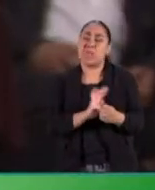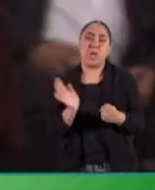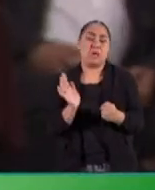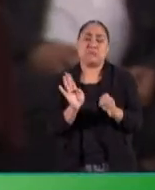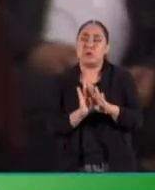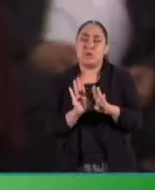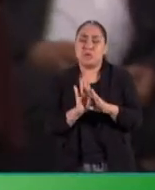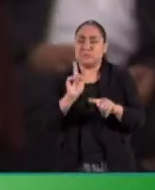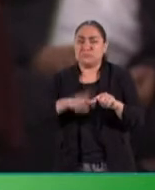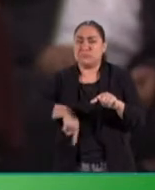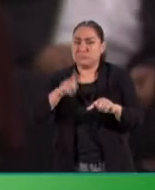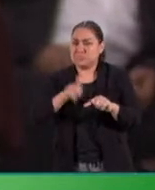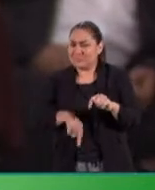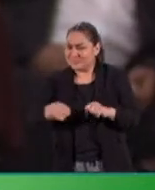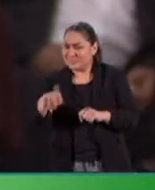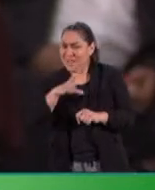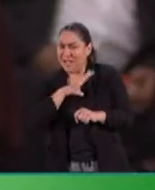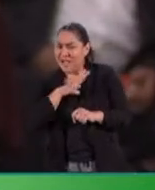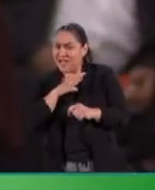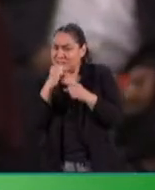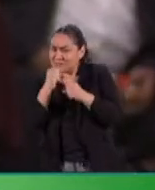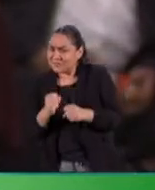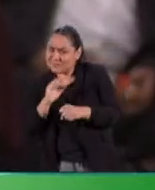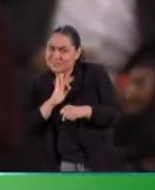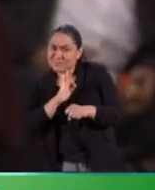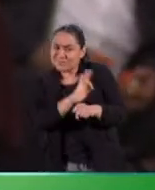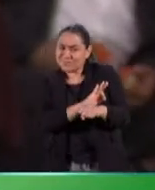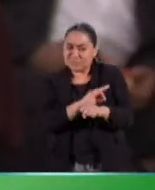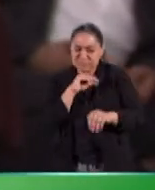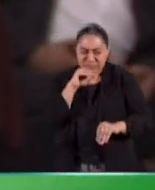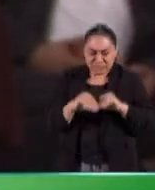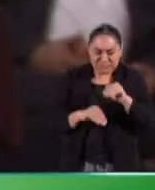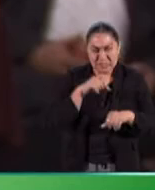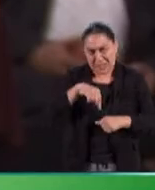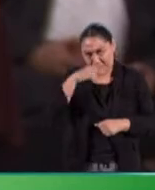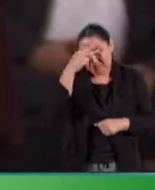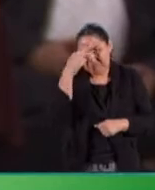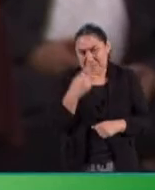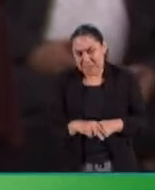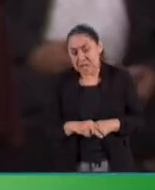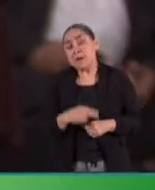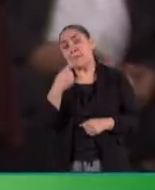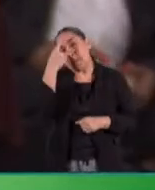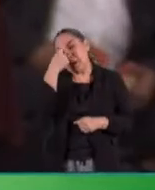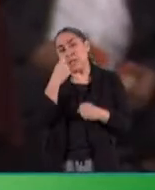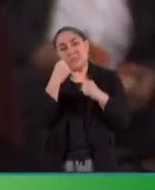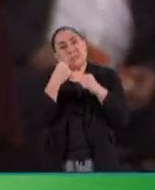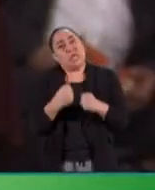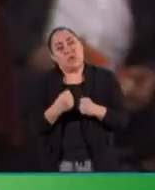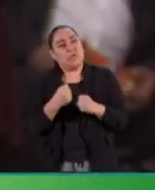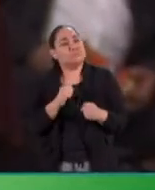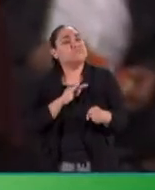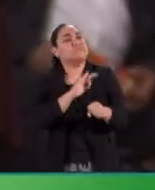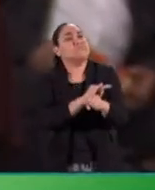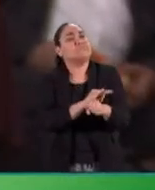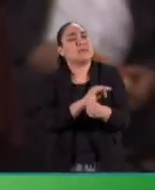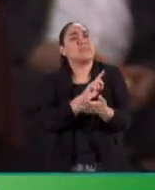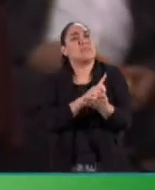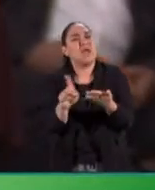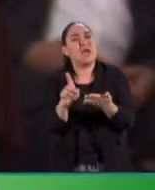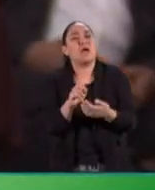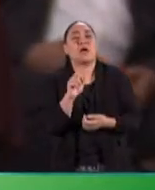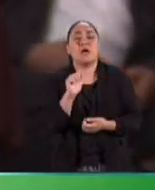mecanismos más innovadores y protectores que se ha diseñado en México para garantizar nuestros derechos El